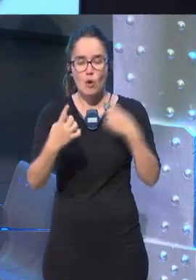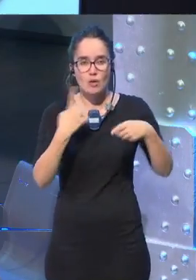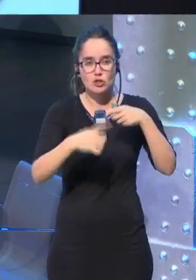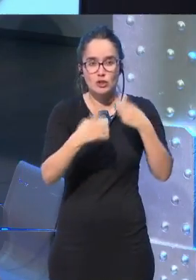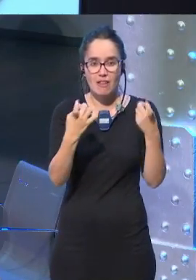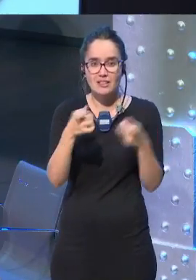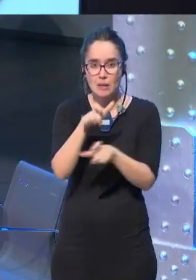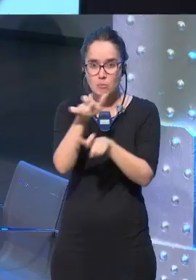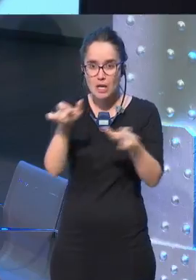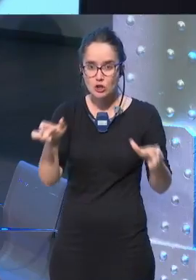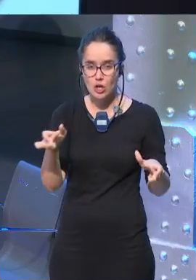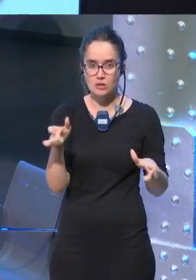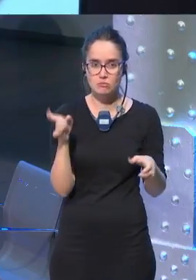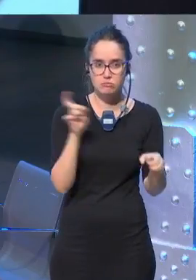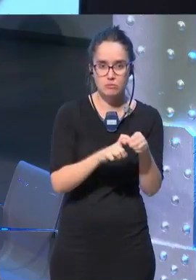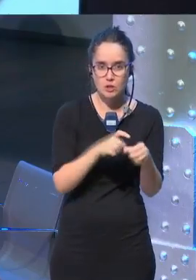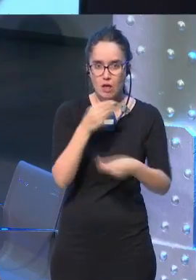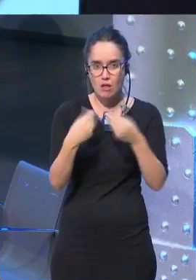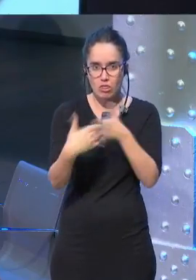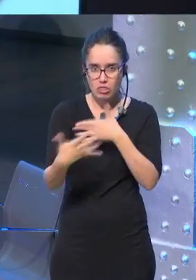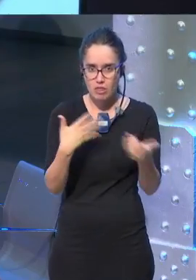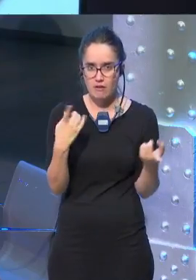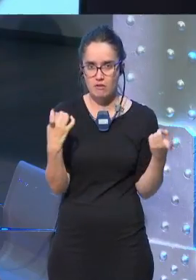necesitar la intervención humana.